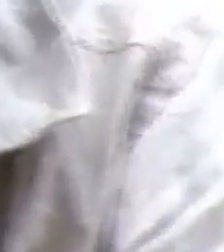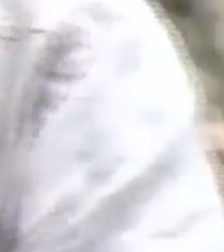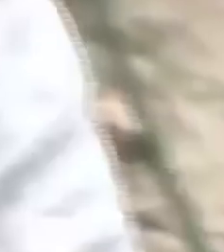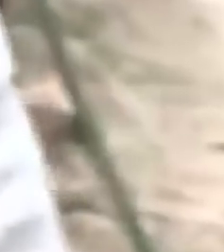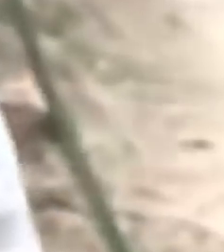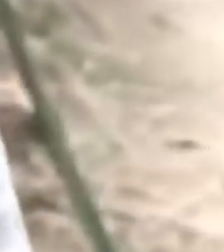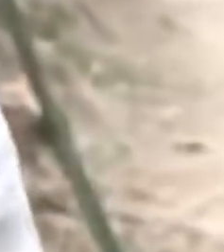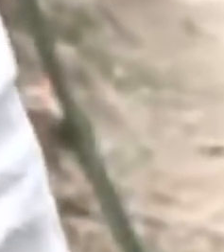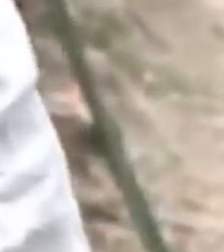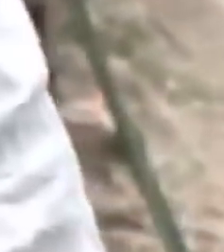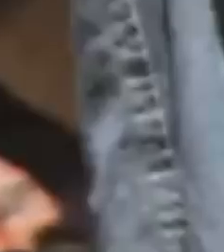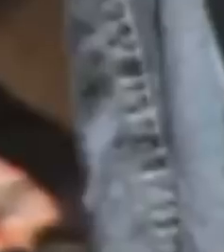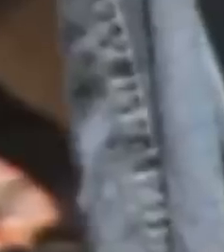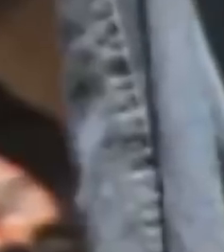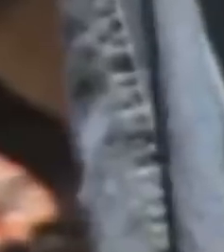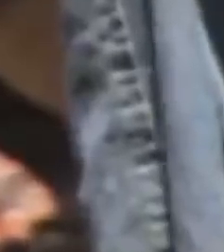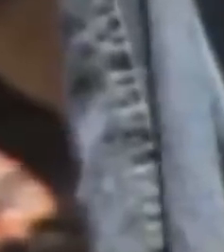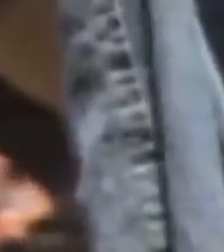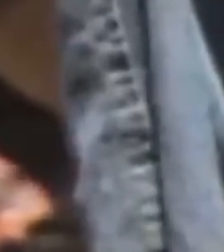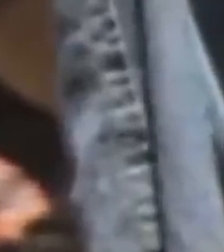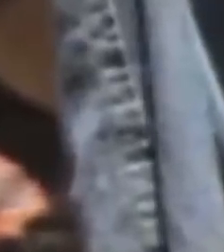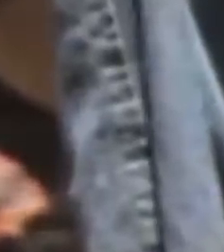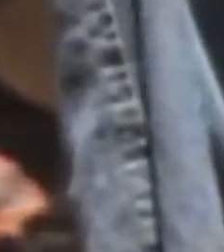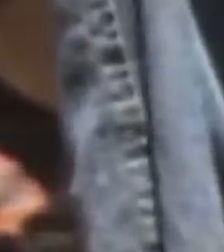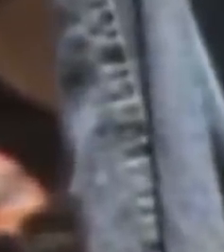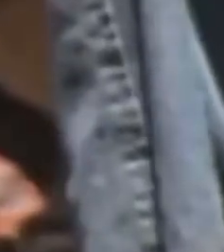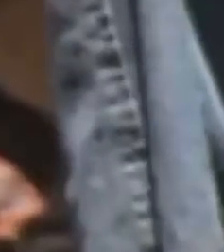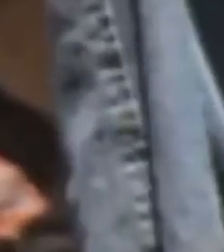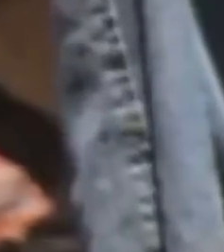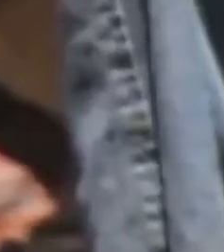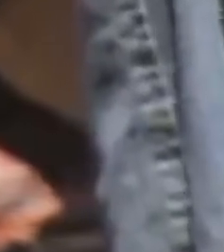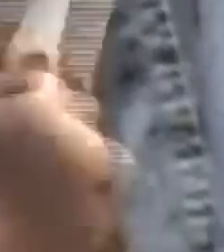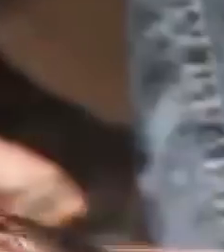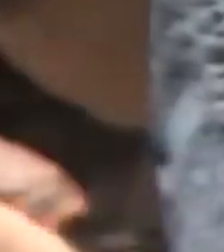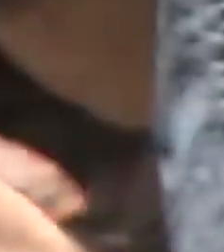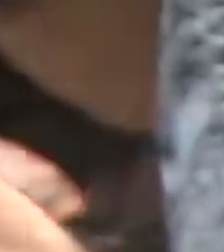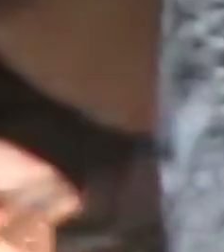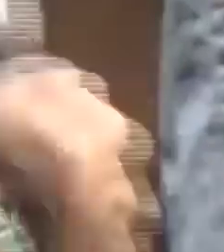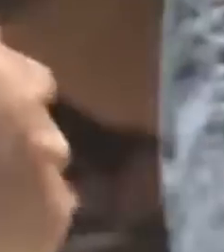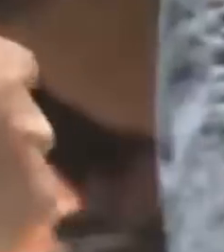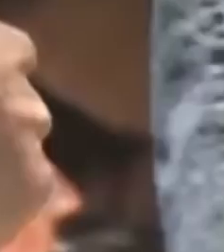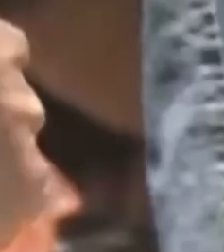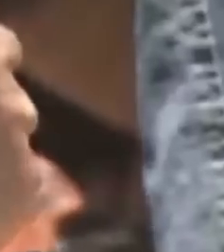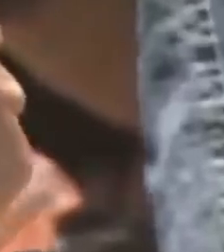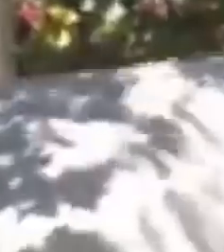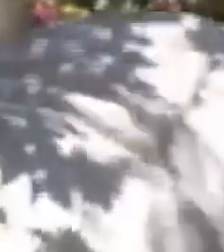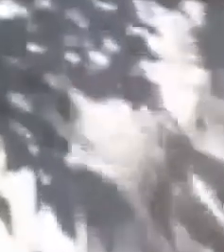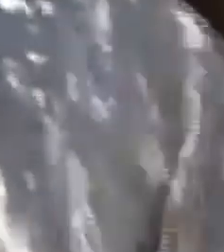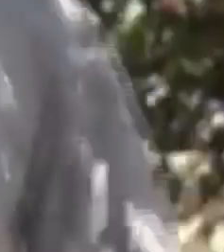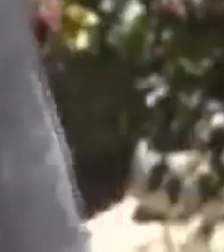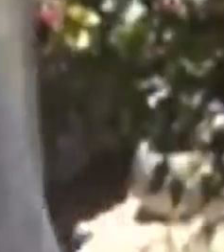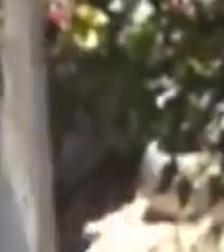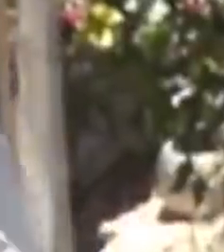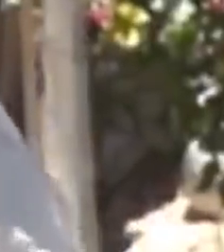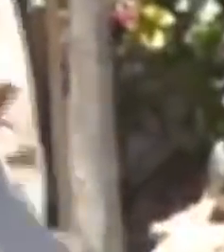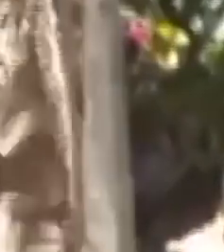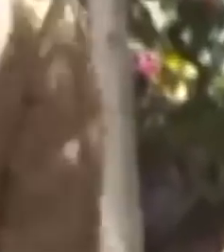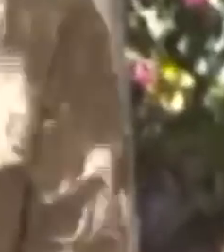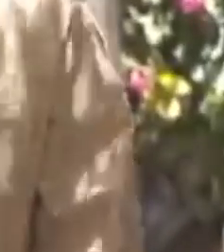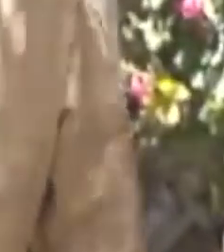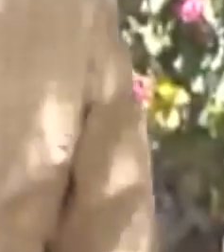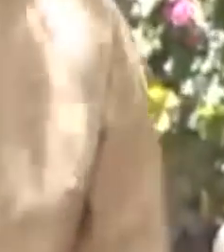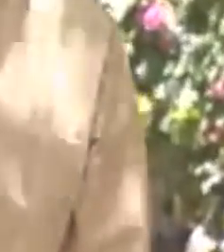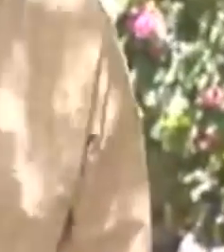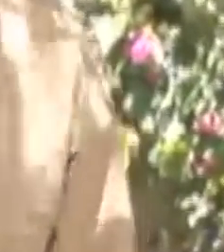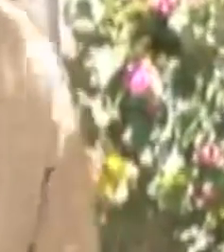¿no? Y en general los chicos que vienen al colectivo tienen ese compromiso con la gente, y